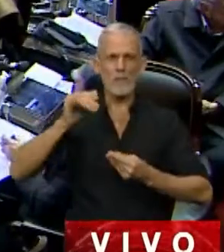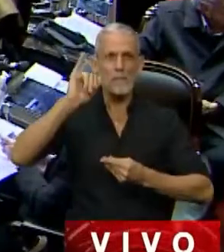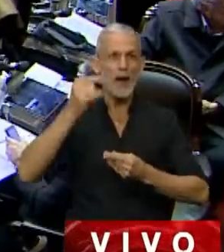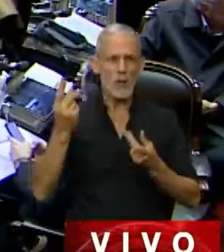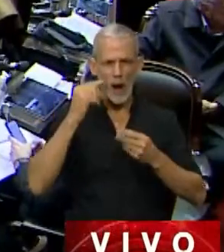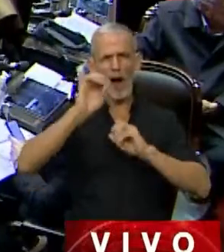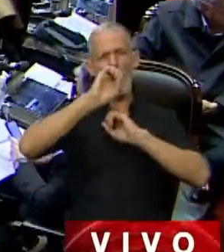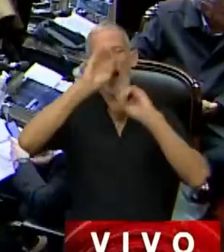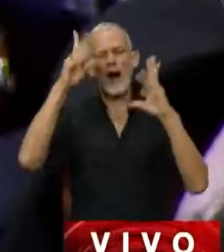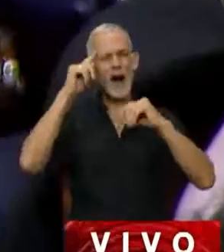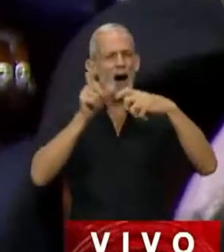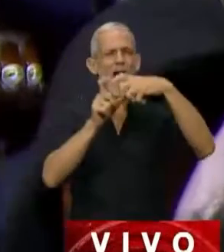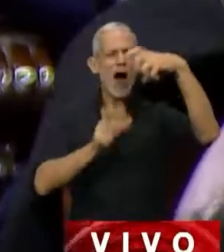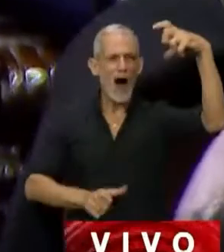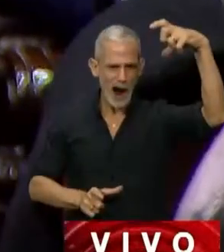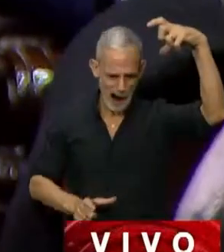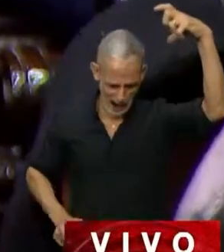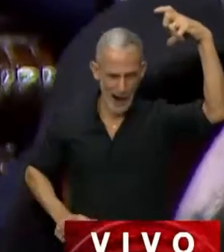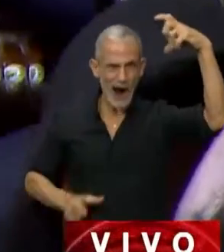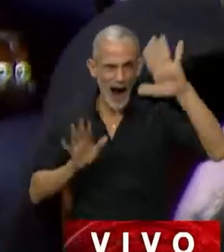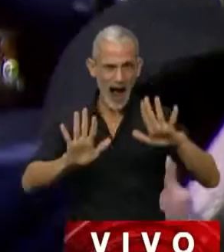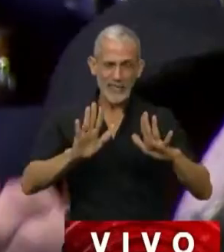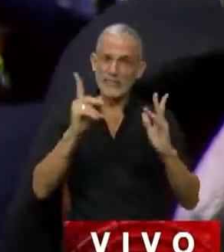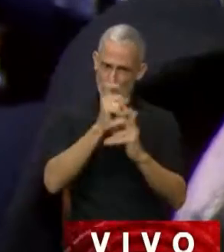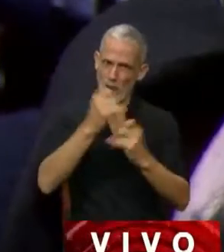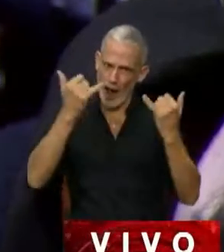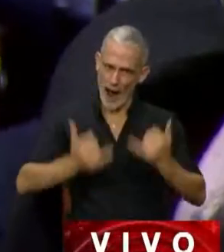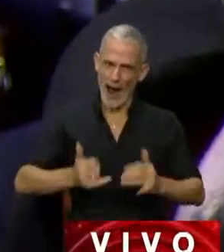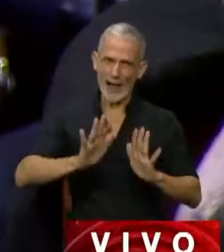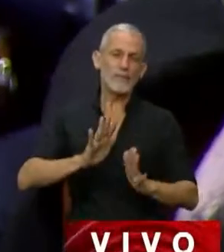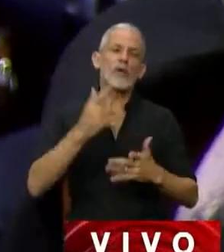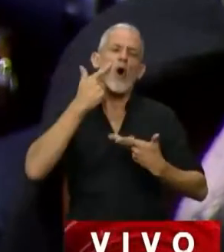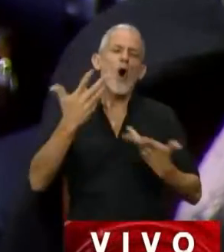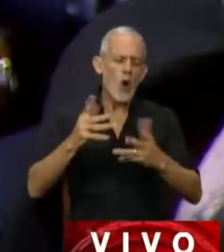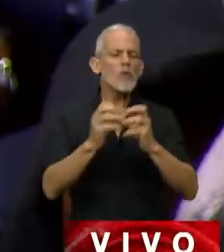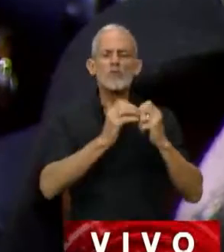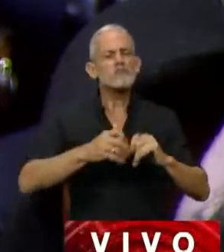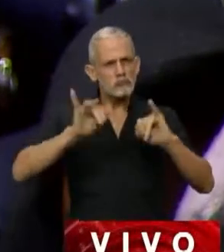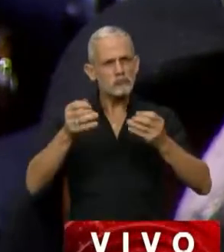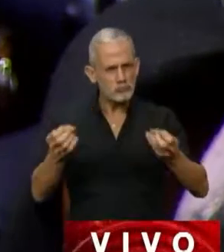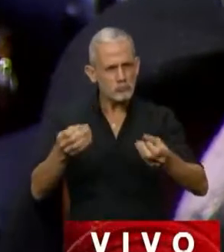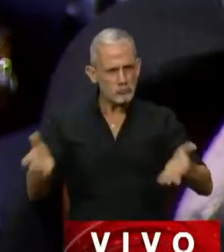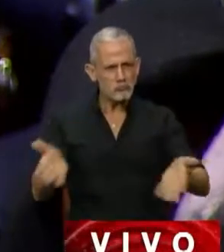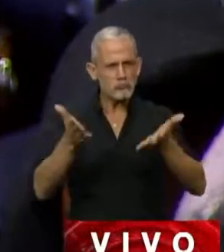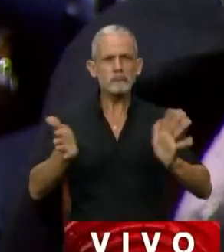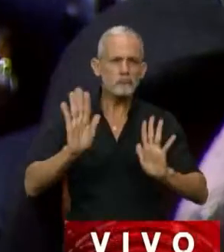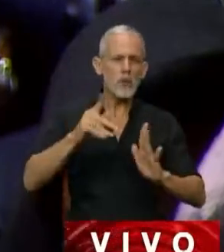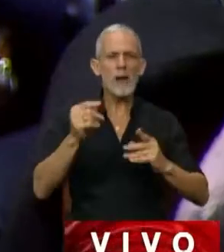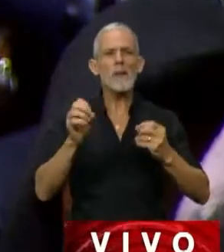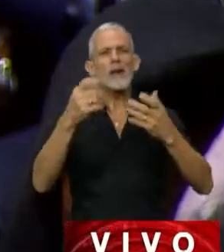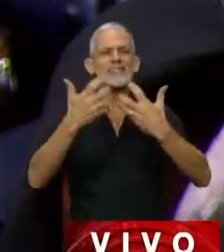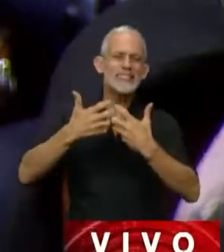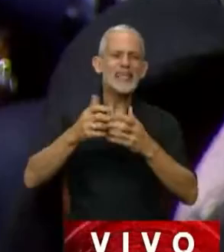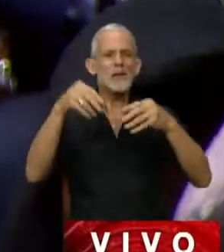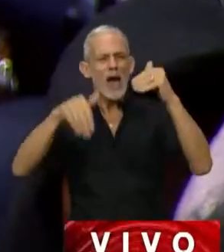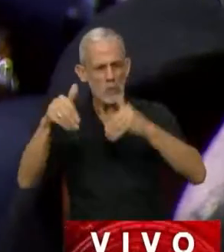podemos graficarlo para ver algunos de los inconvenientes que vamos a tener. Obvio que hay que dar el debate, hay que ir a mejorar el